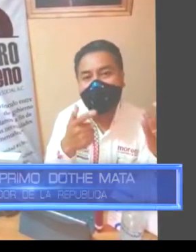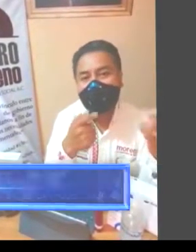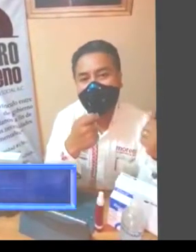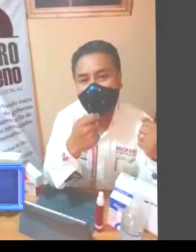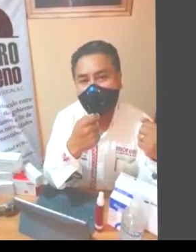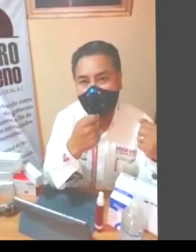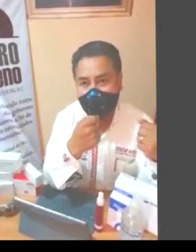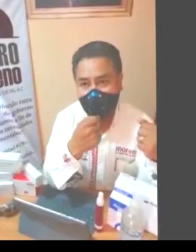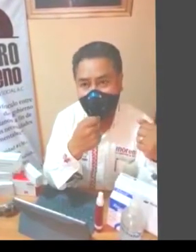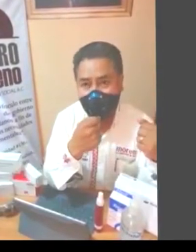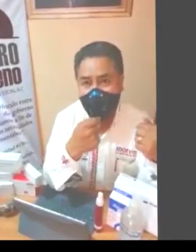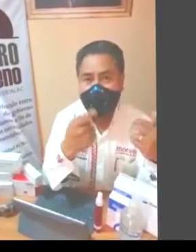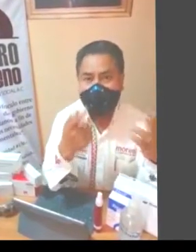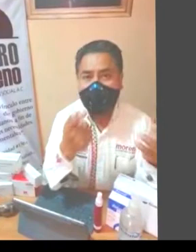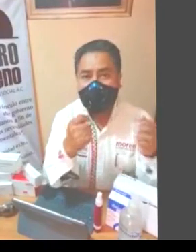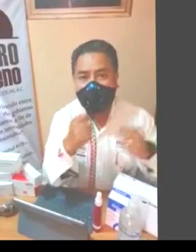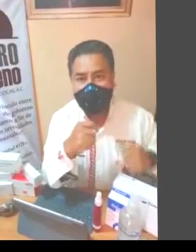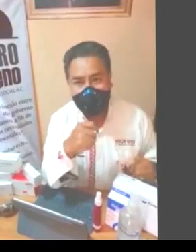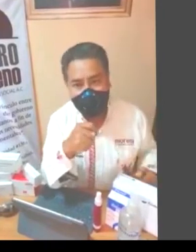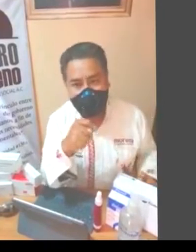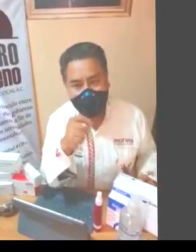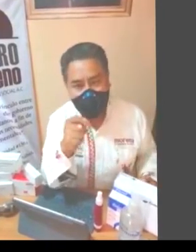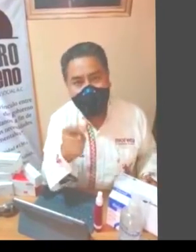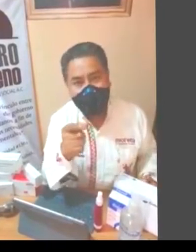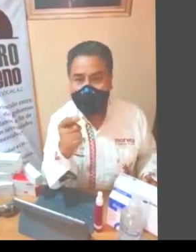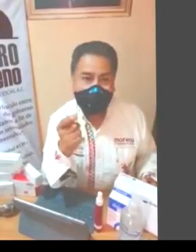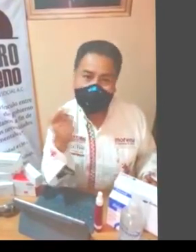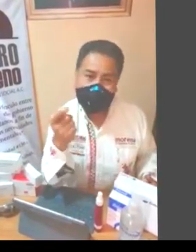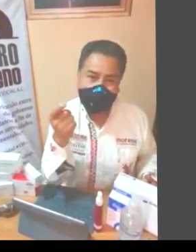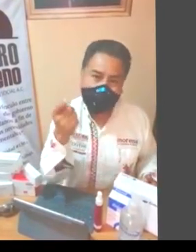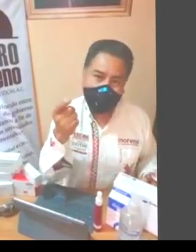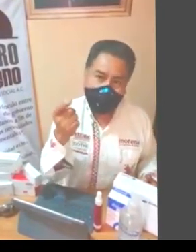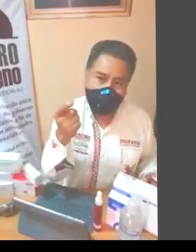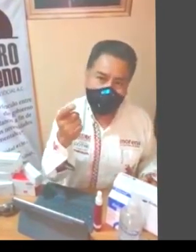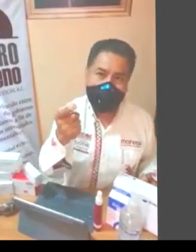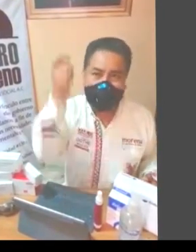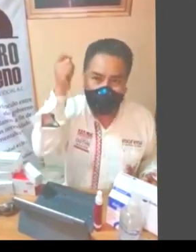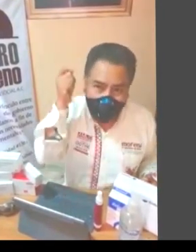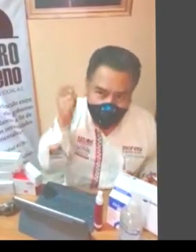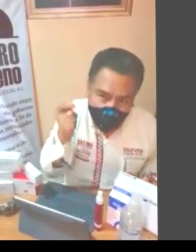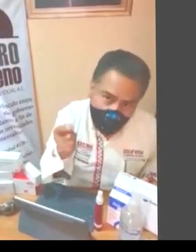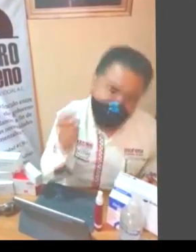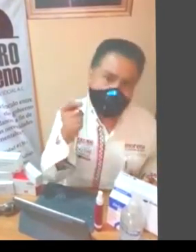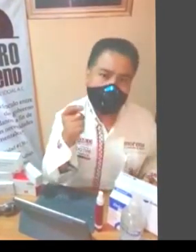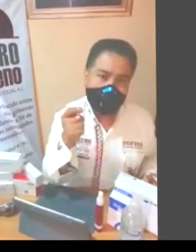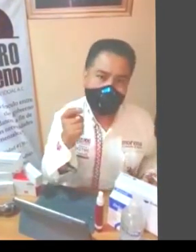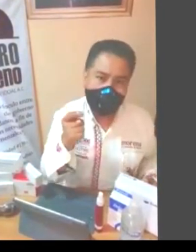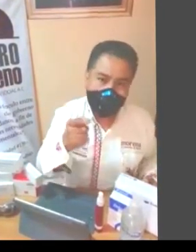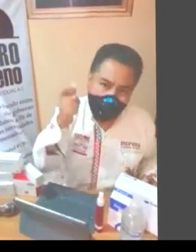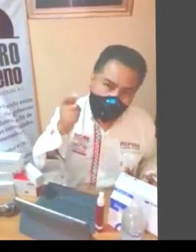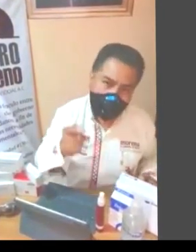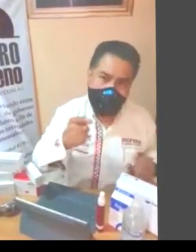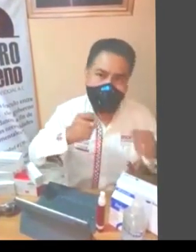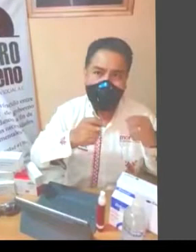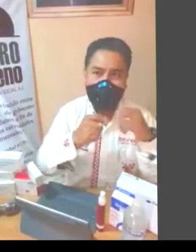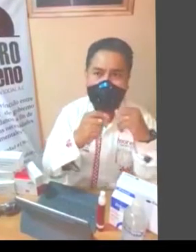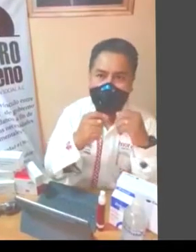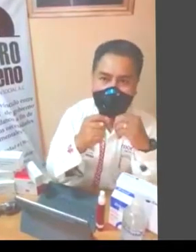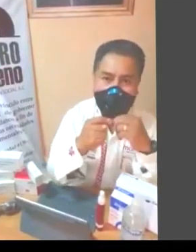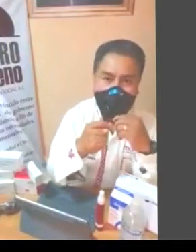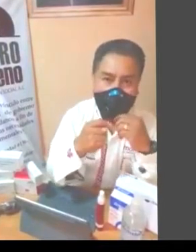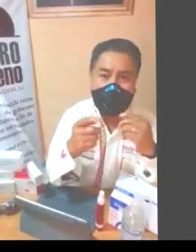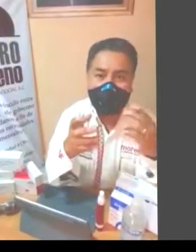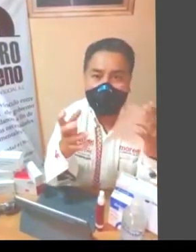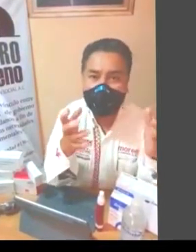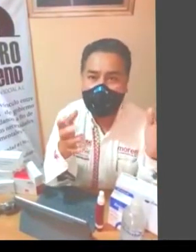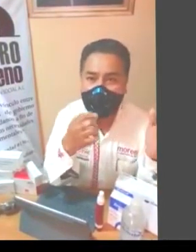con garantías de no contagio, porque recordemos que los virus son de tamaño microscópico, pero por supuesto que buscamos abatir al